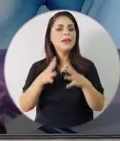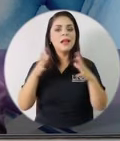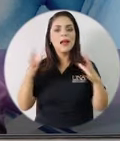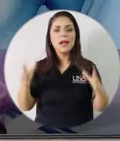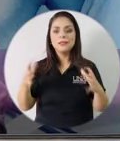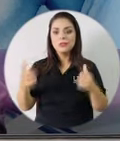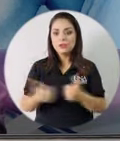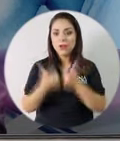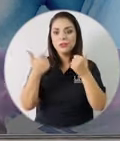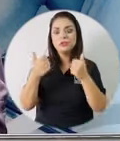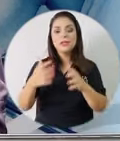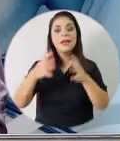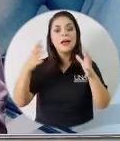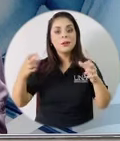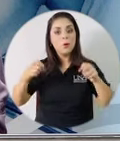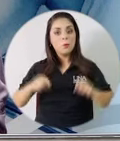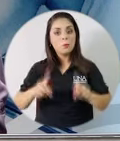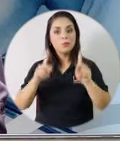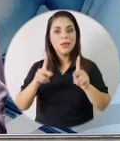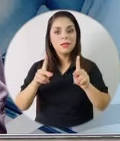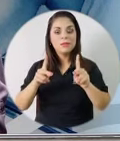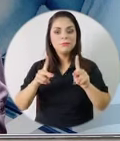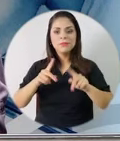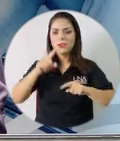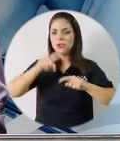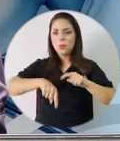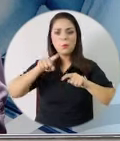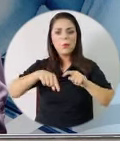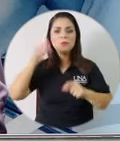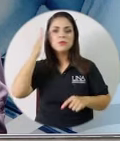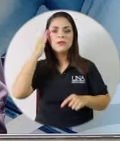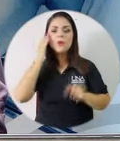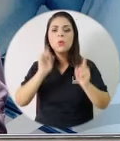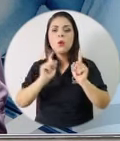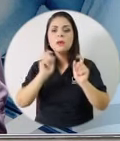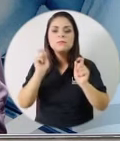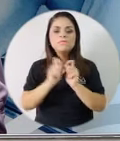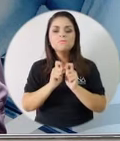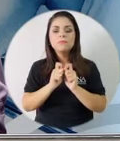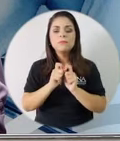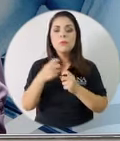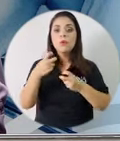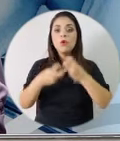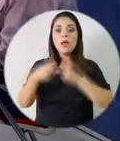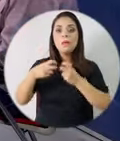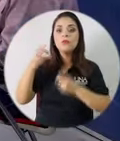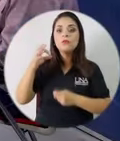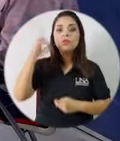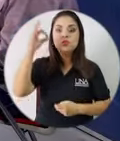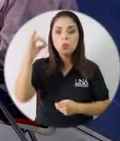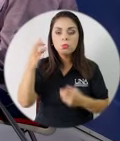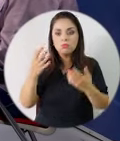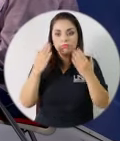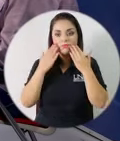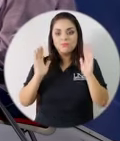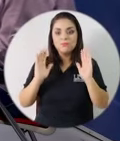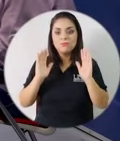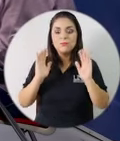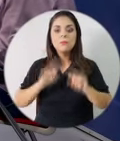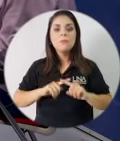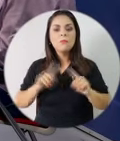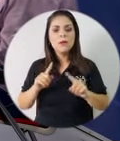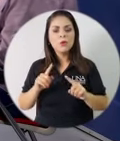grandes oportunidades. No podemos saber con exactitud cuáles son los problemas que vamos a enfrentar en el futuro, pero de lo que sí